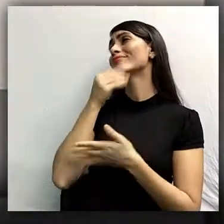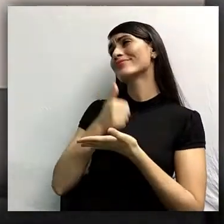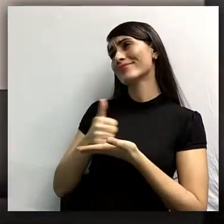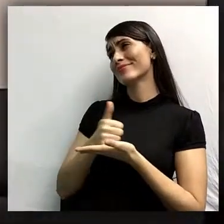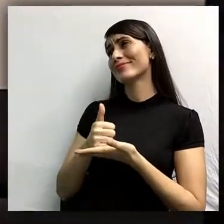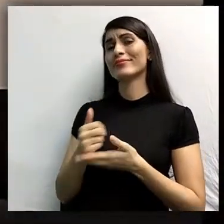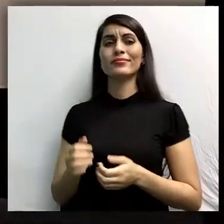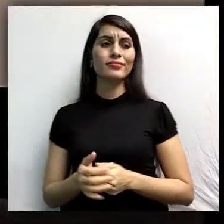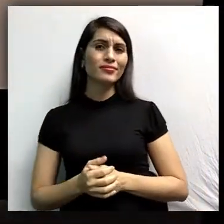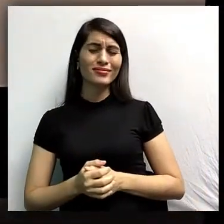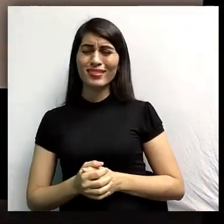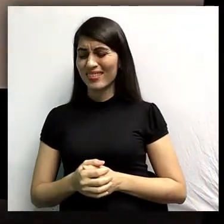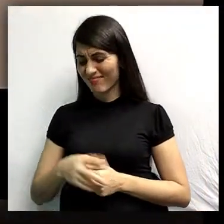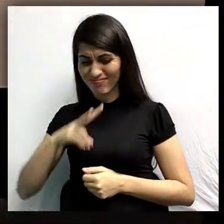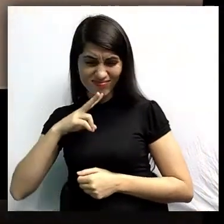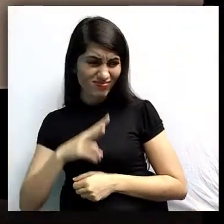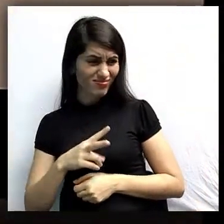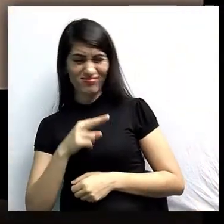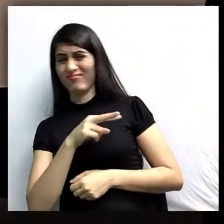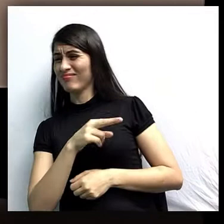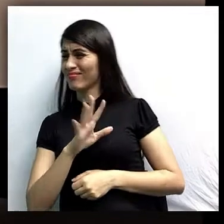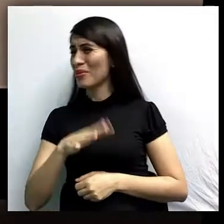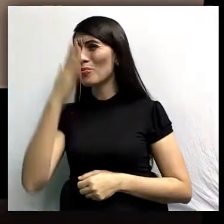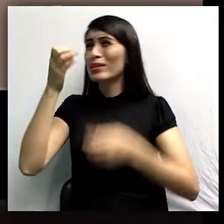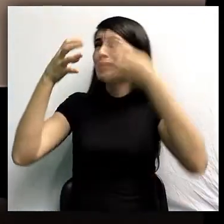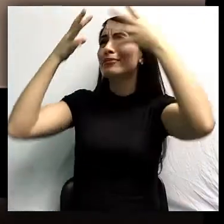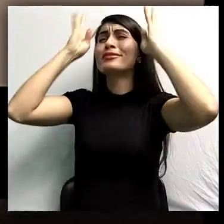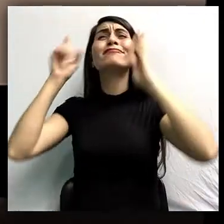¿Por qué no hay princesas que surquen los mares en busca de aventuras?